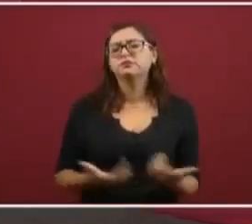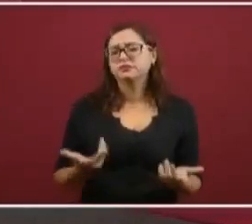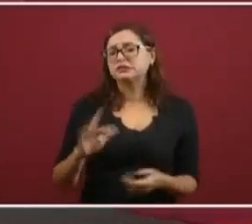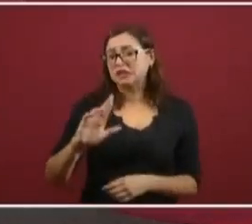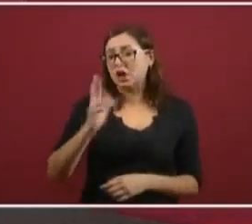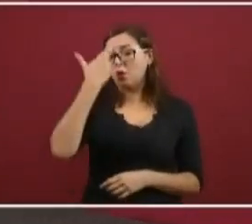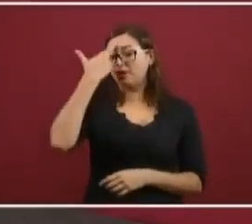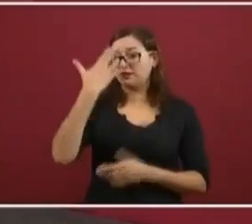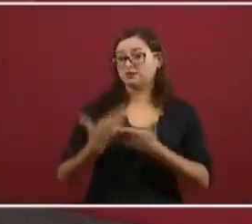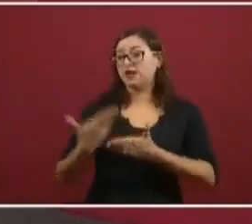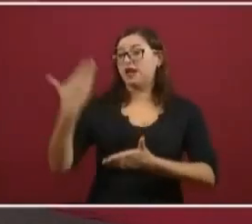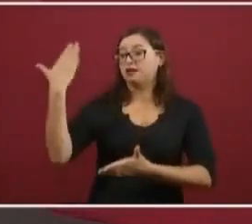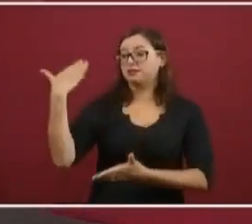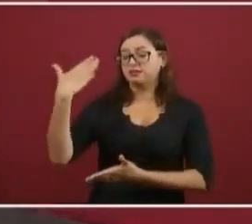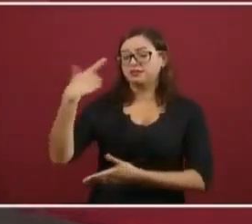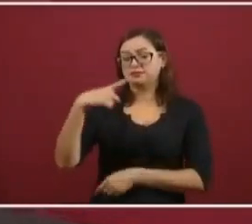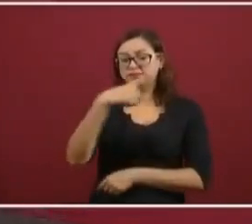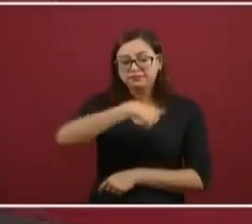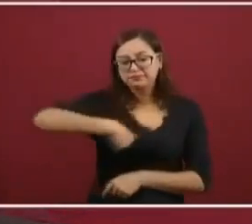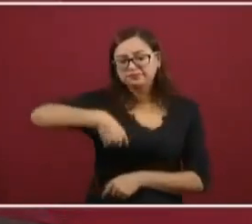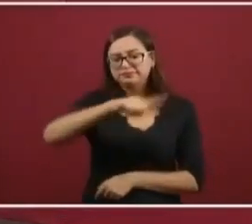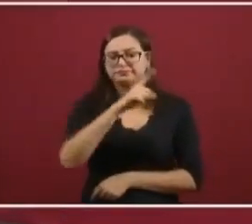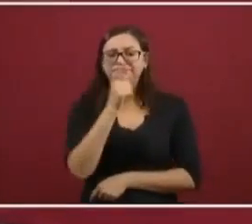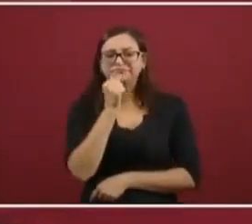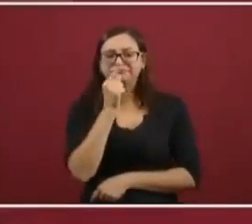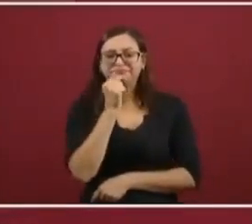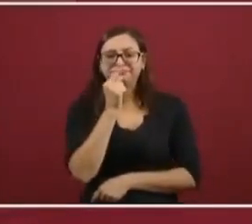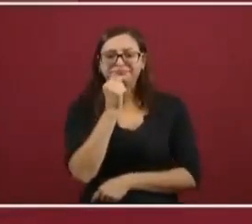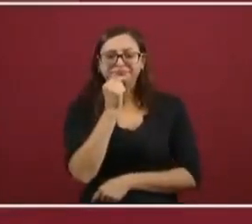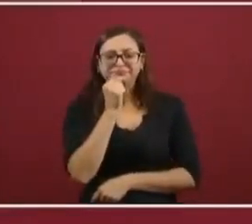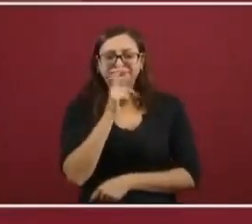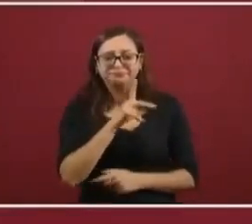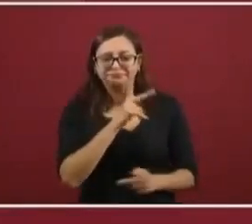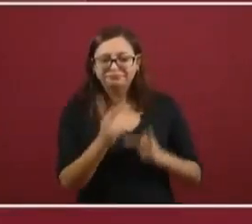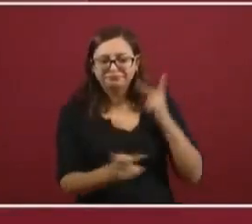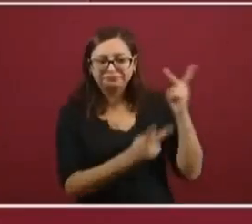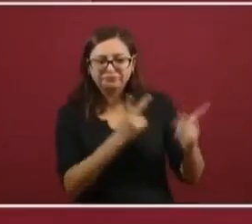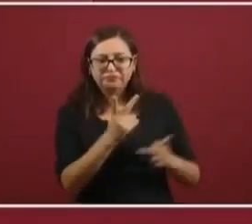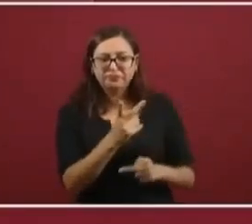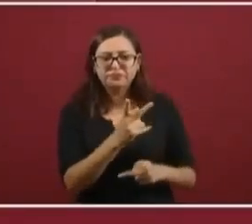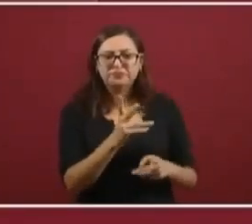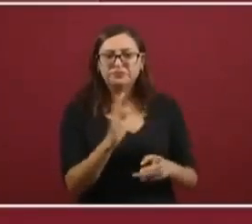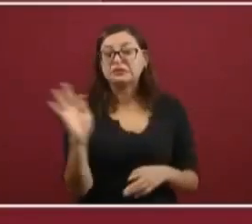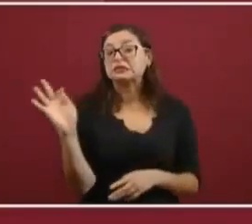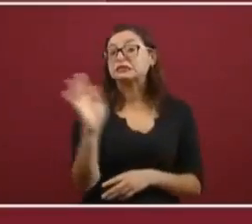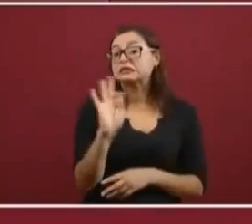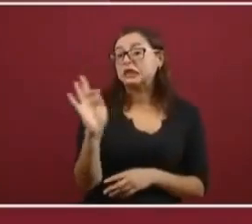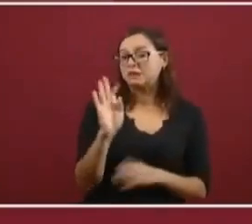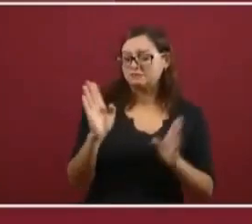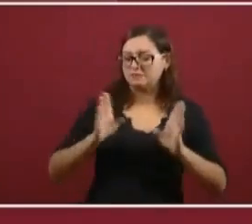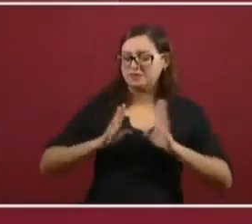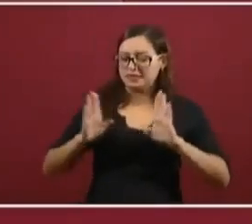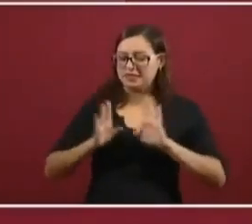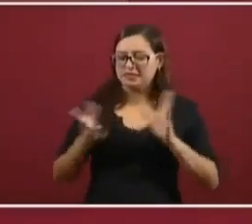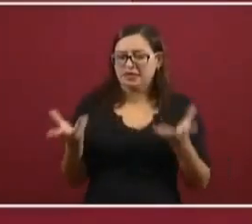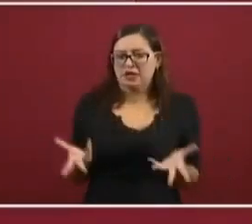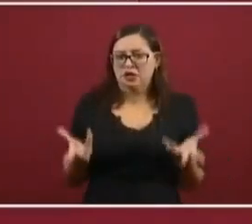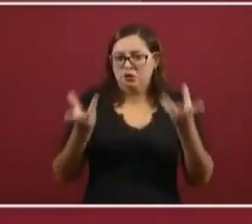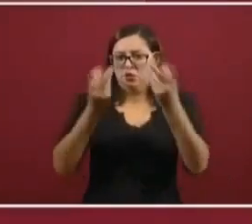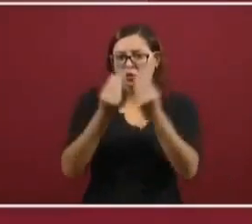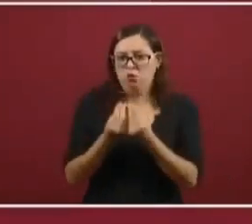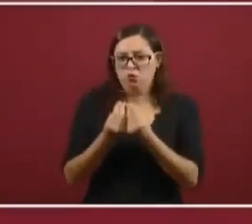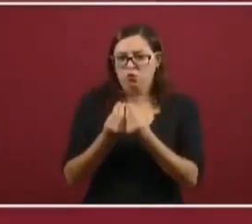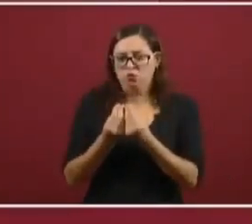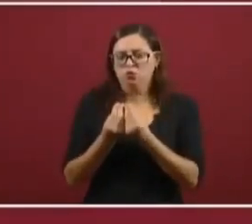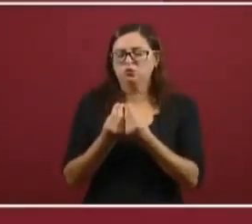no querían bajo el supuesto de la militarización que